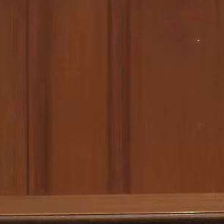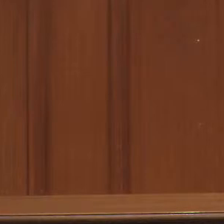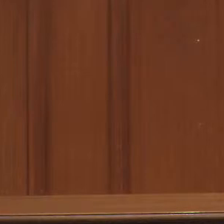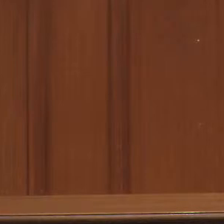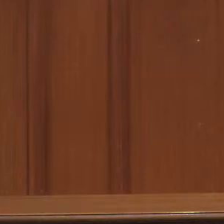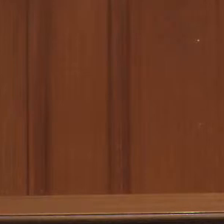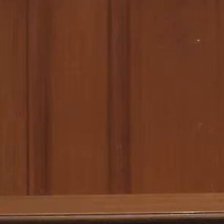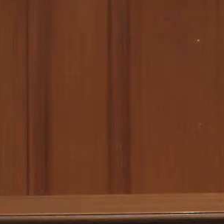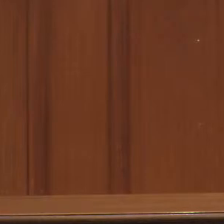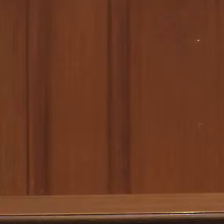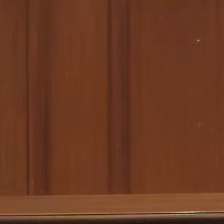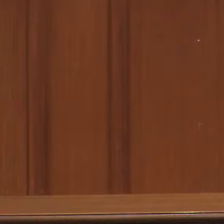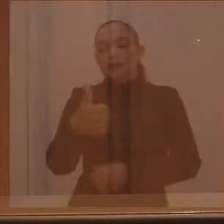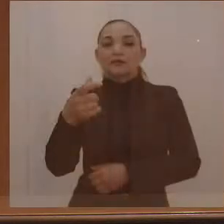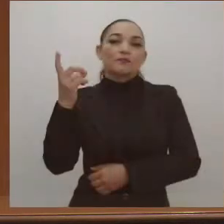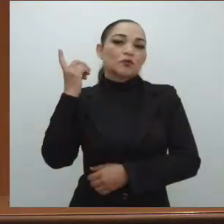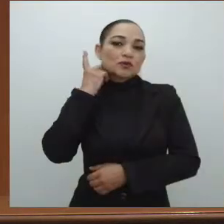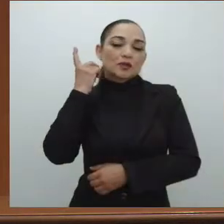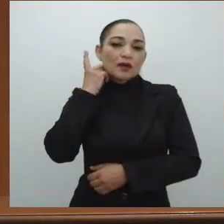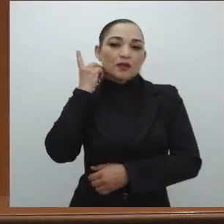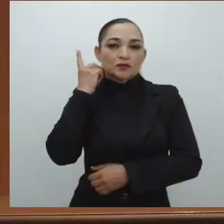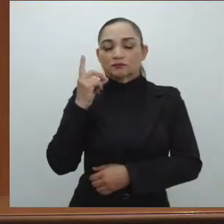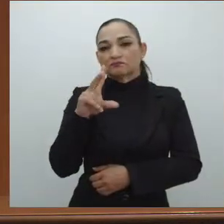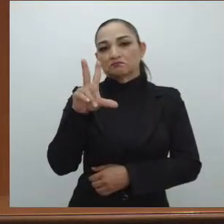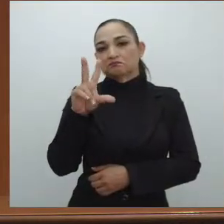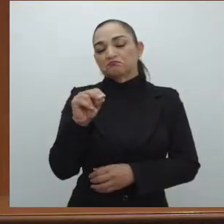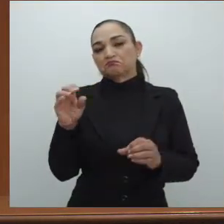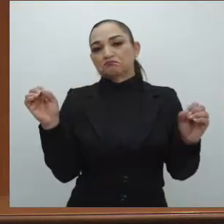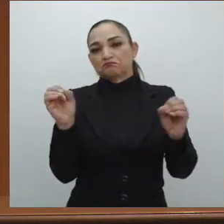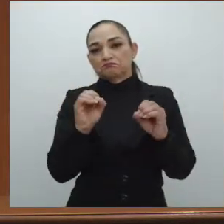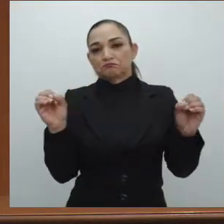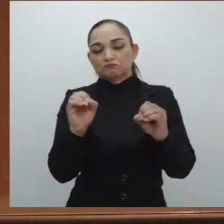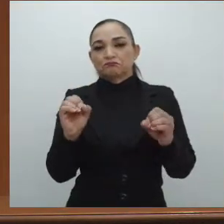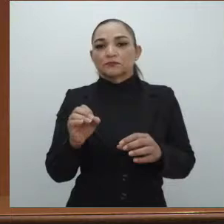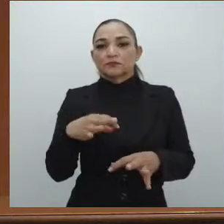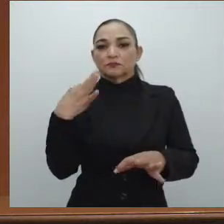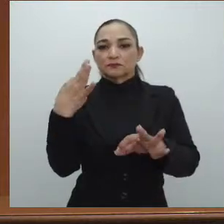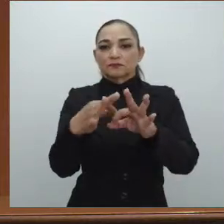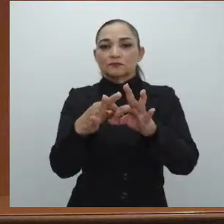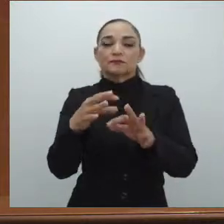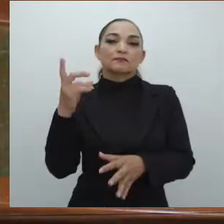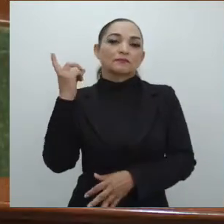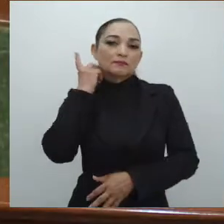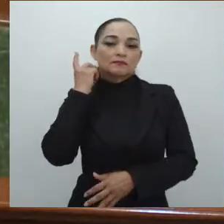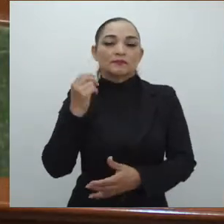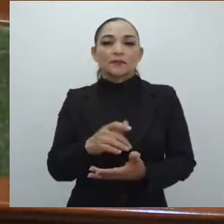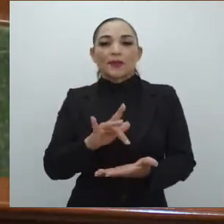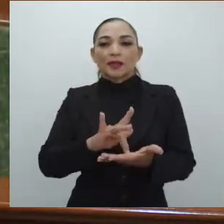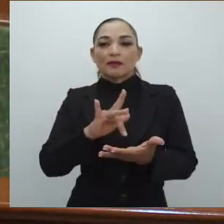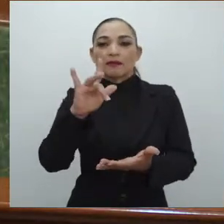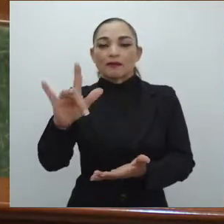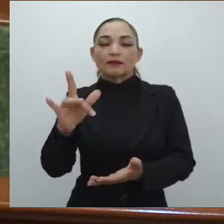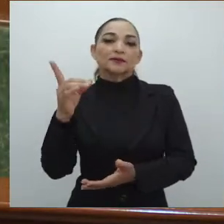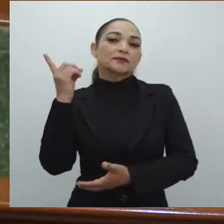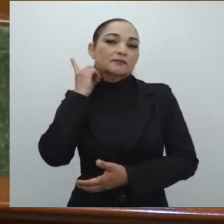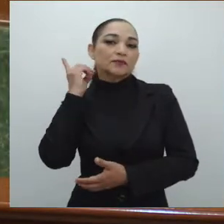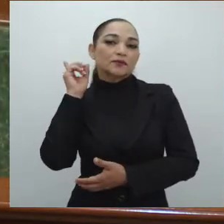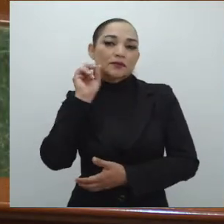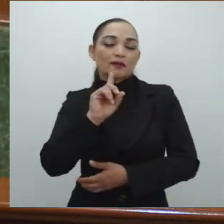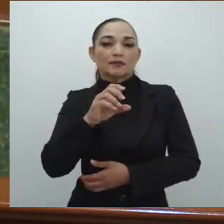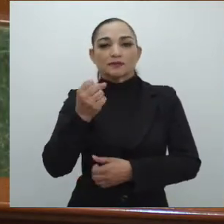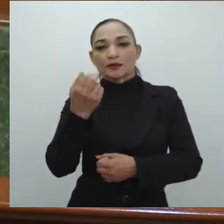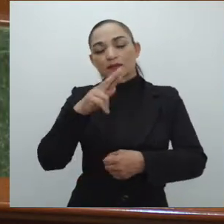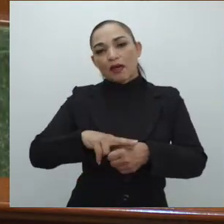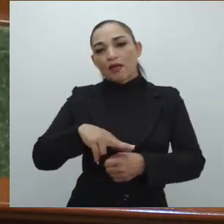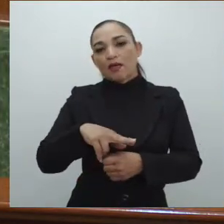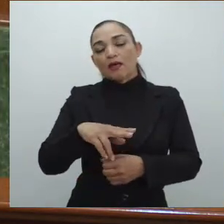y 6 diputadas y diputados no votaron. ¿Es cuánto, diputado presidente? Gracias, diputada secretaria. Por unanimidad se